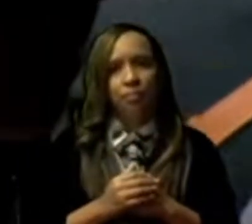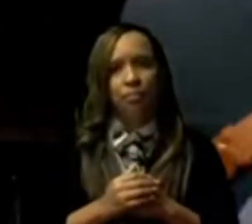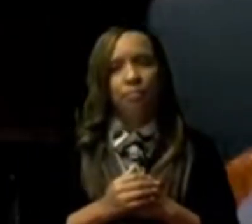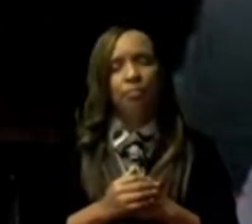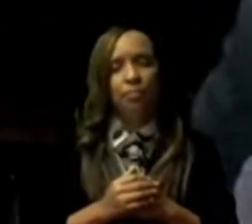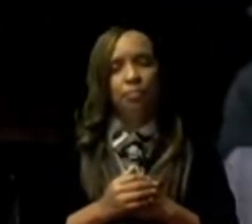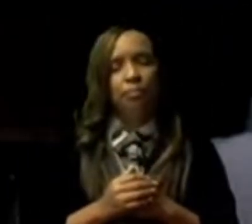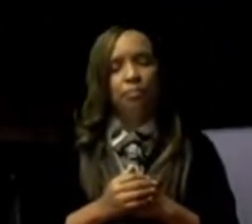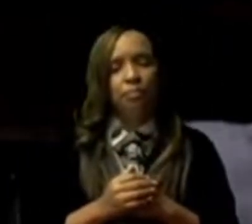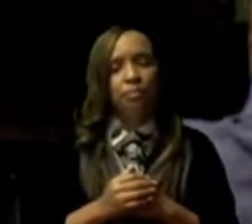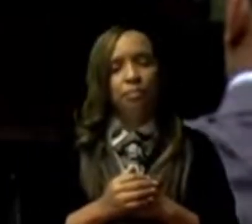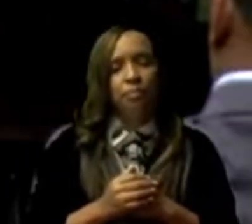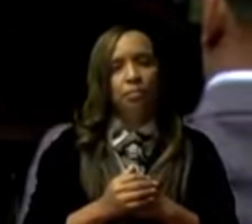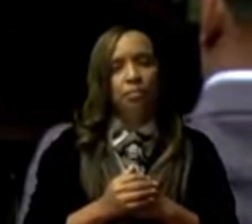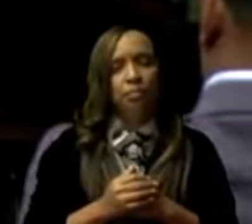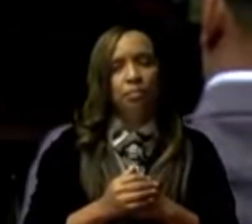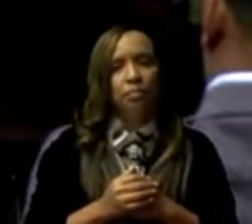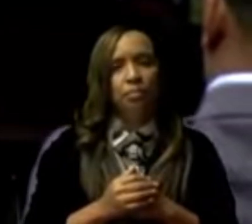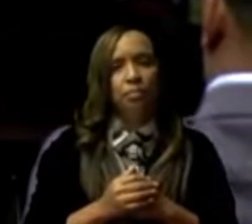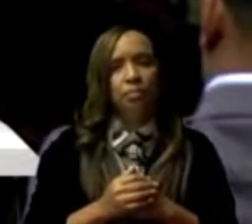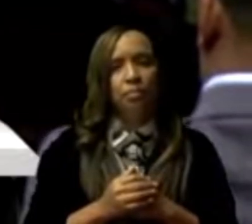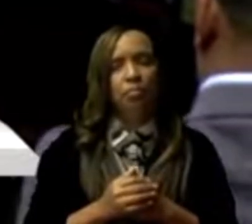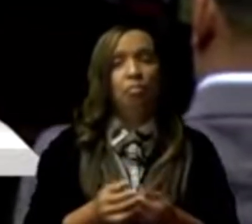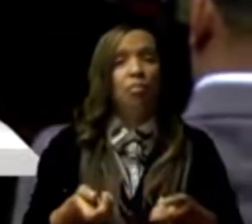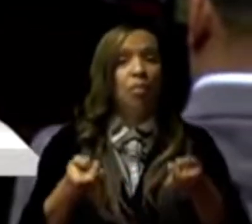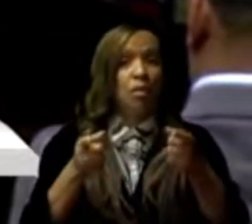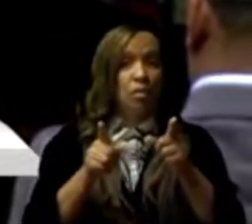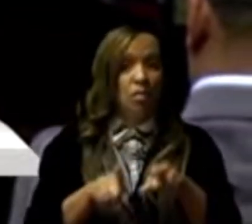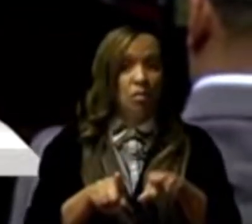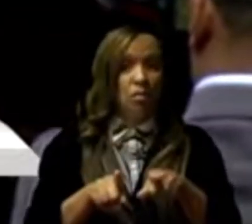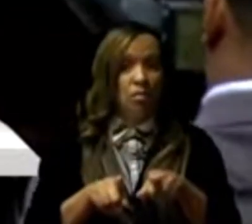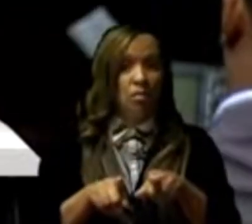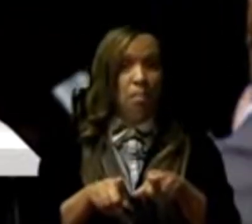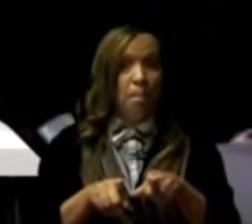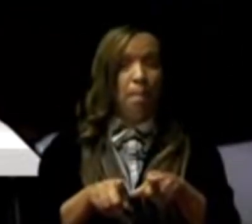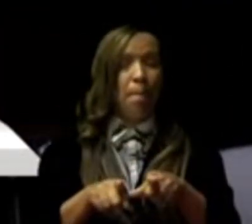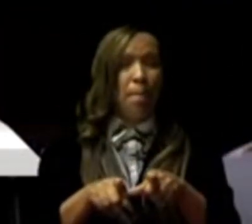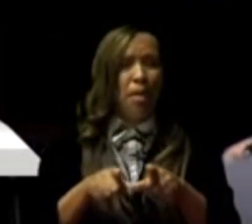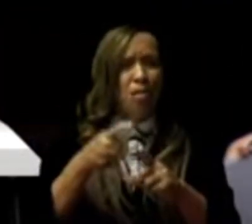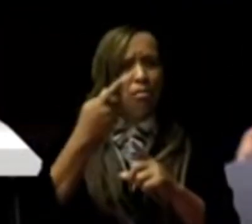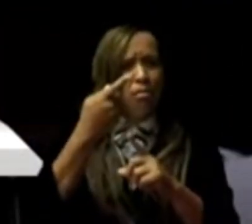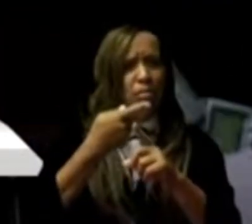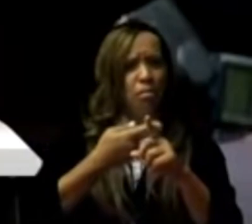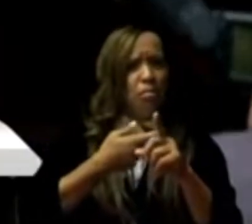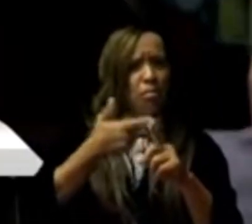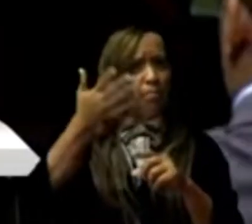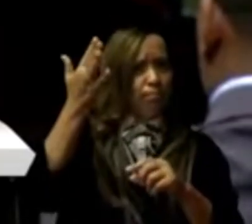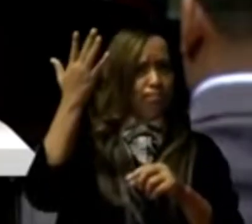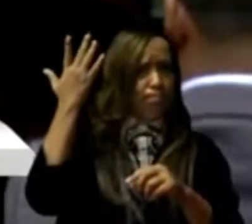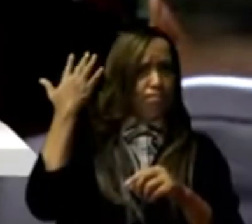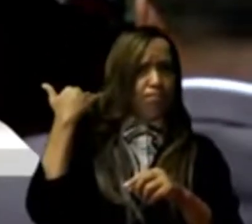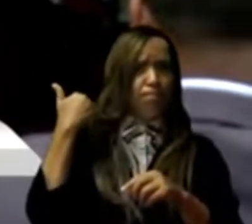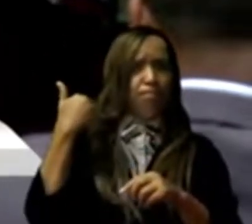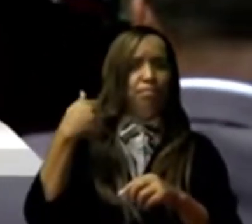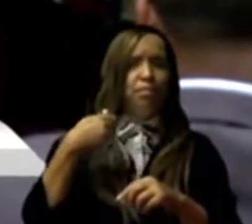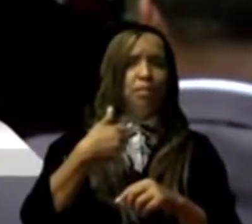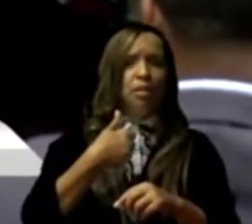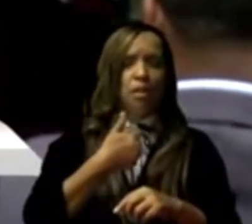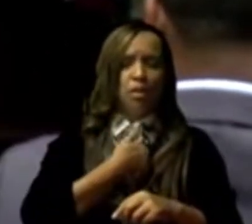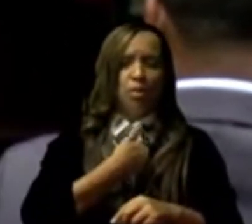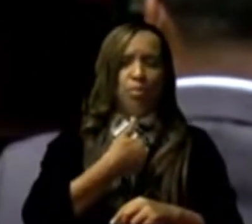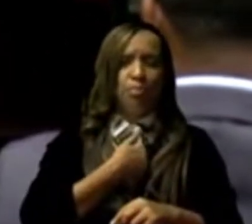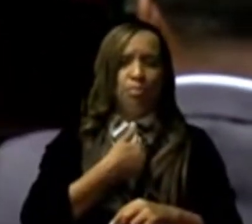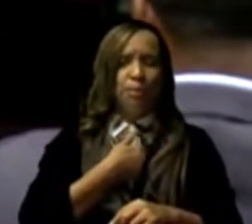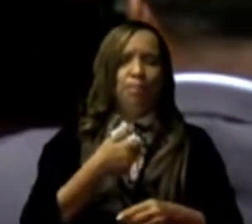conviví, o que tuve una experiencia hace aproximadamente un mes, y cuando uno no ve